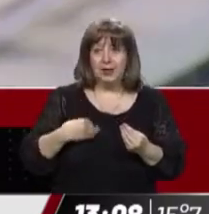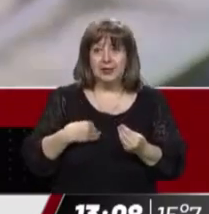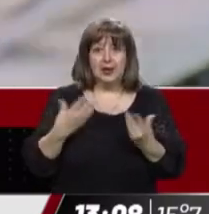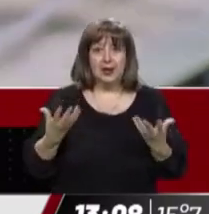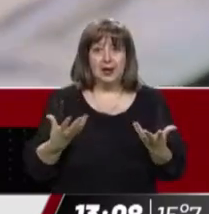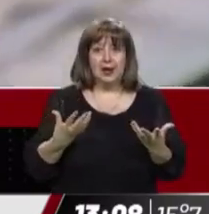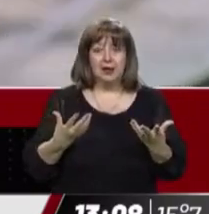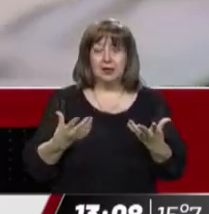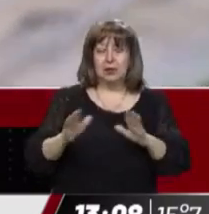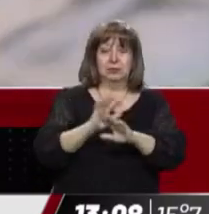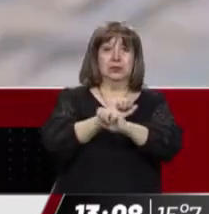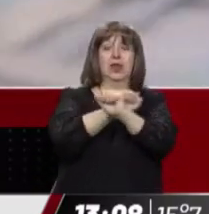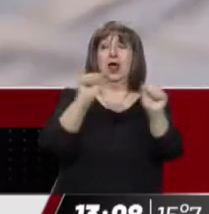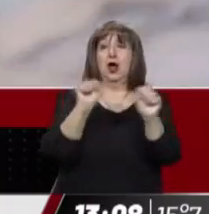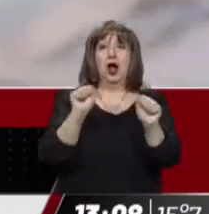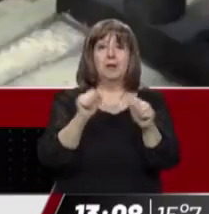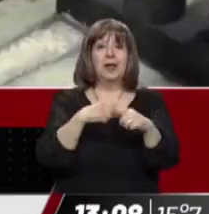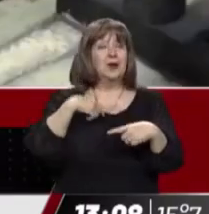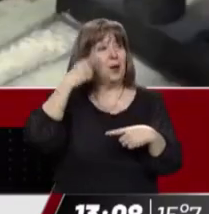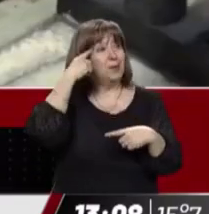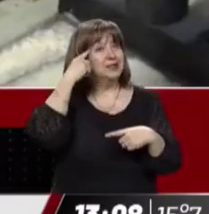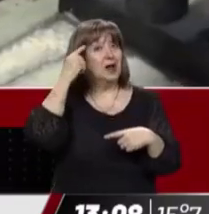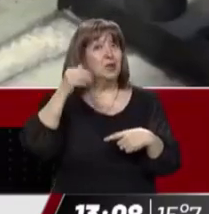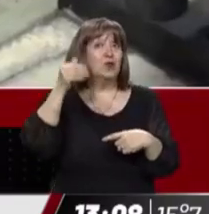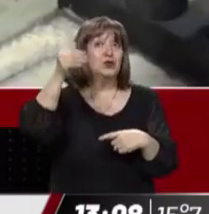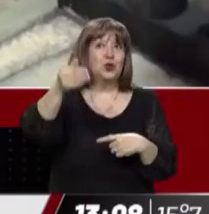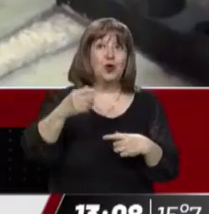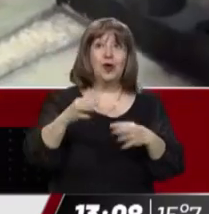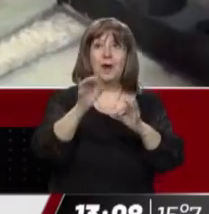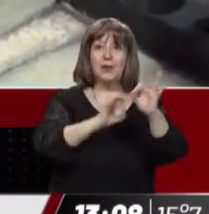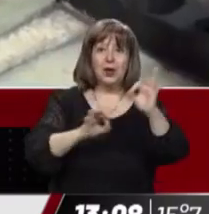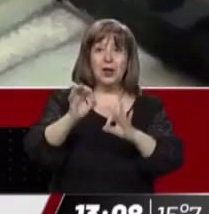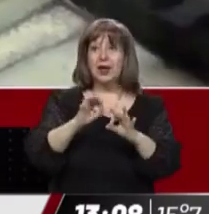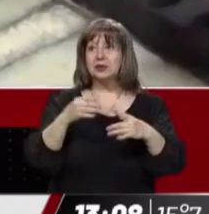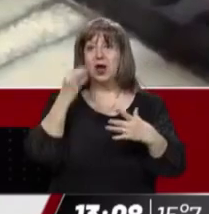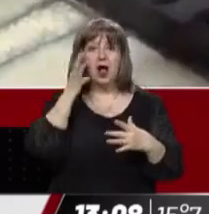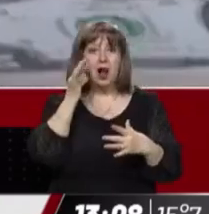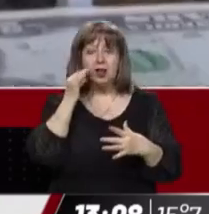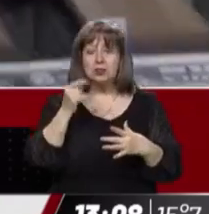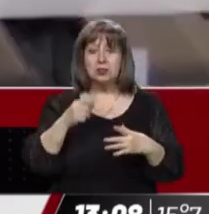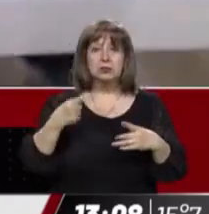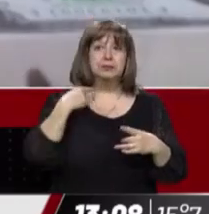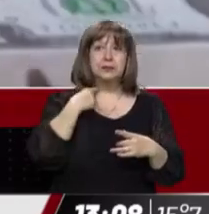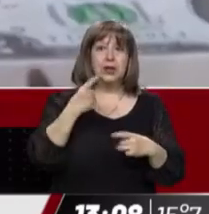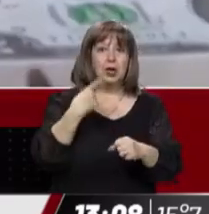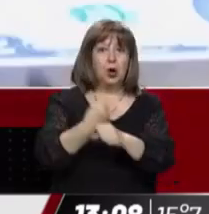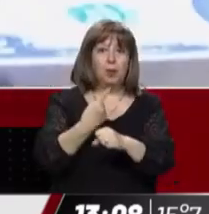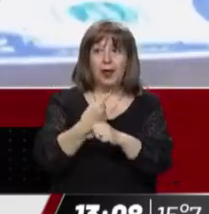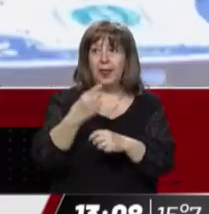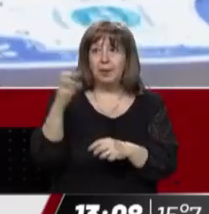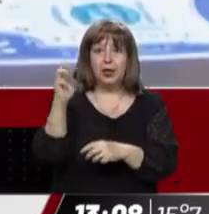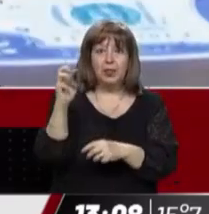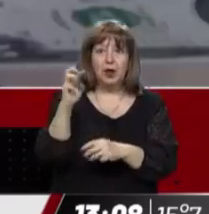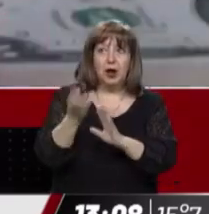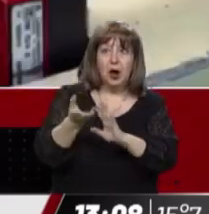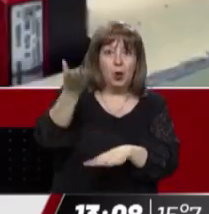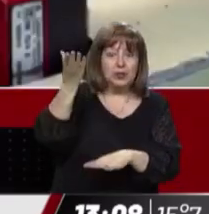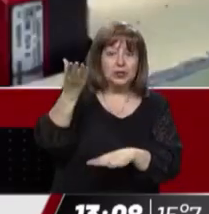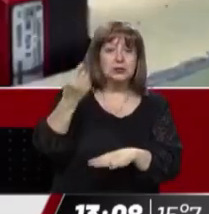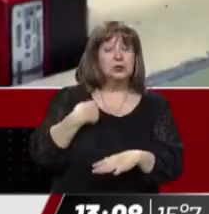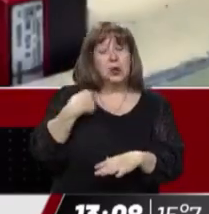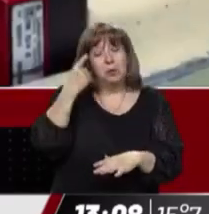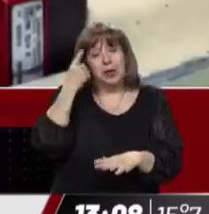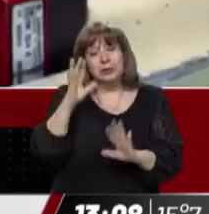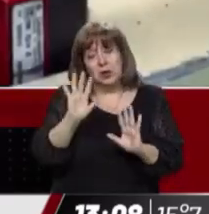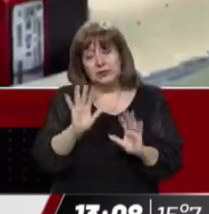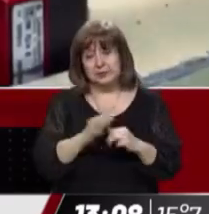Lo agarra muy inesperado, uno planifica, uno proyecta y acá uno es futuro, sea con el presidente que sea. Y eso es lo que yo pienso